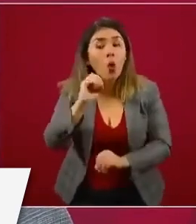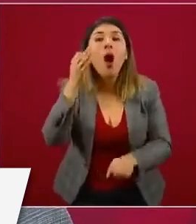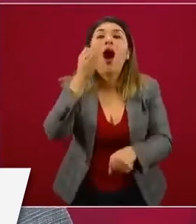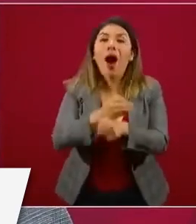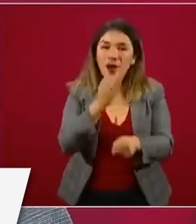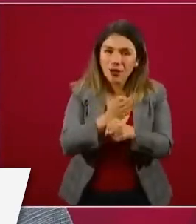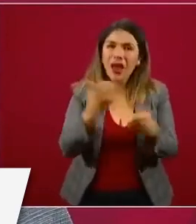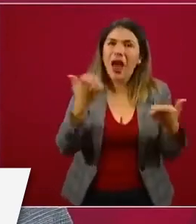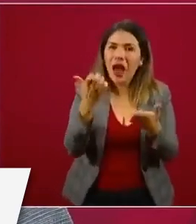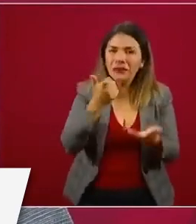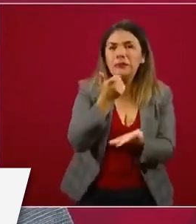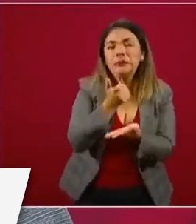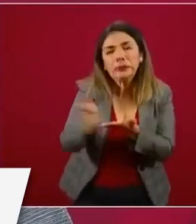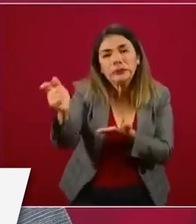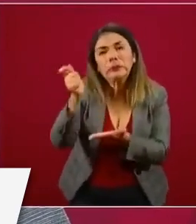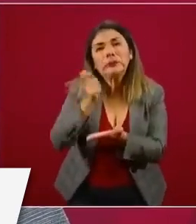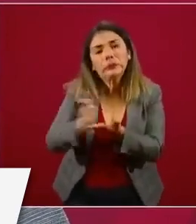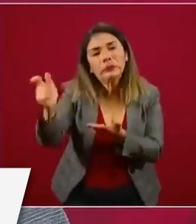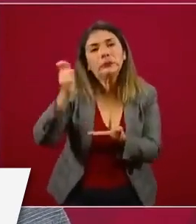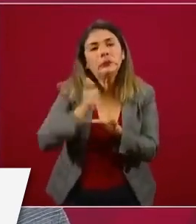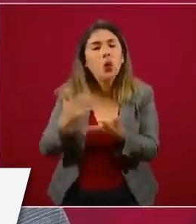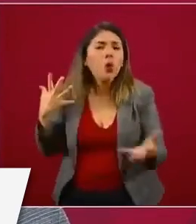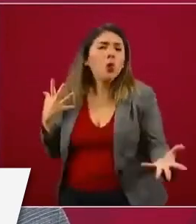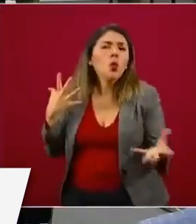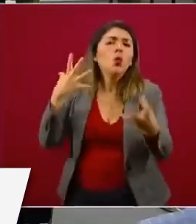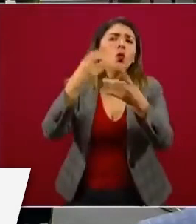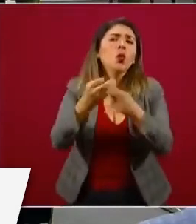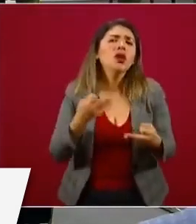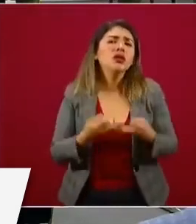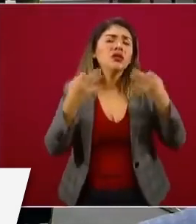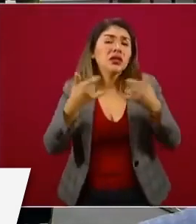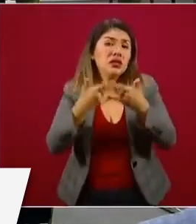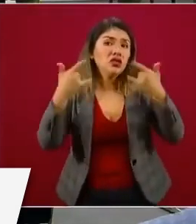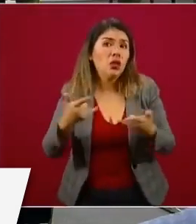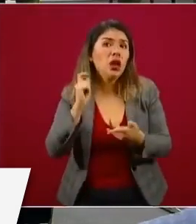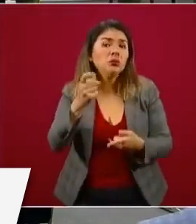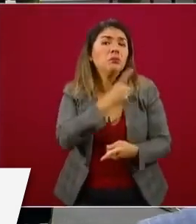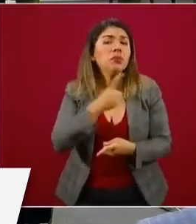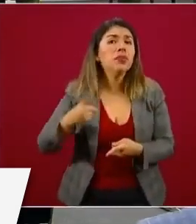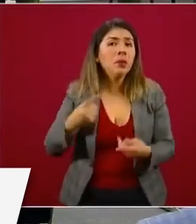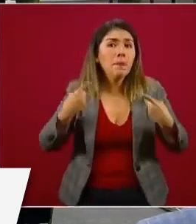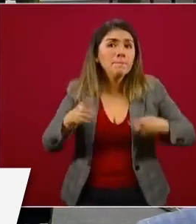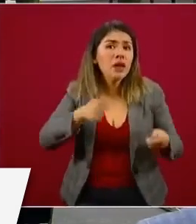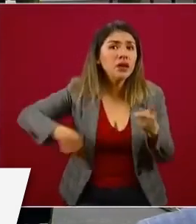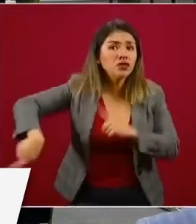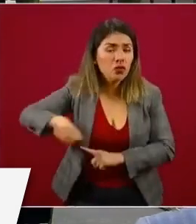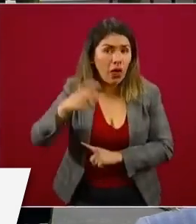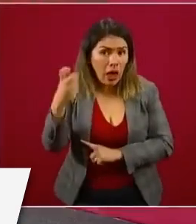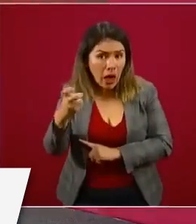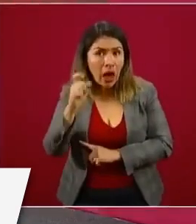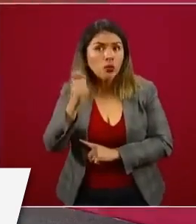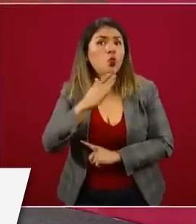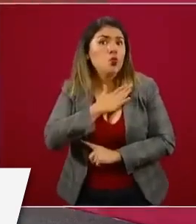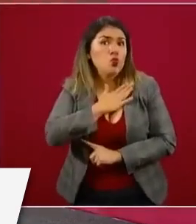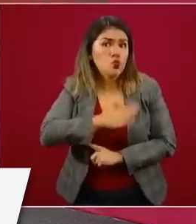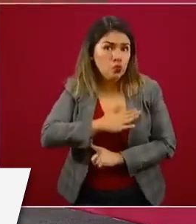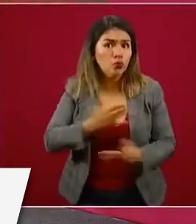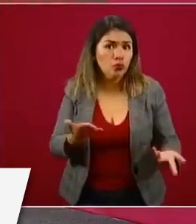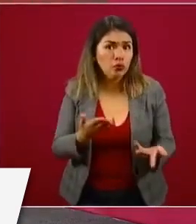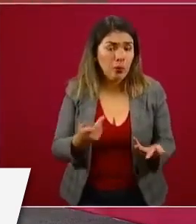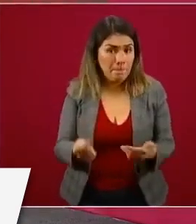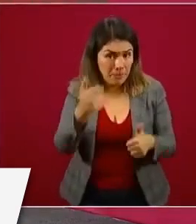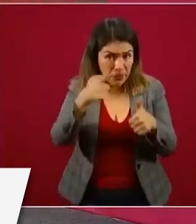desde el día corresponde lo que corresponde a gente y vemos que este es un acto de justicia porque porque el primer